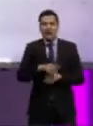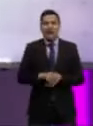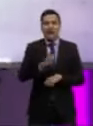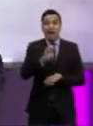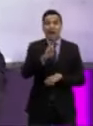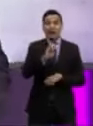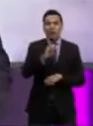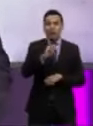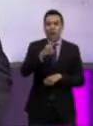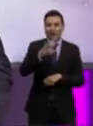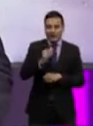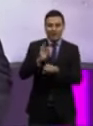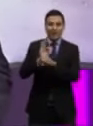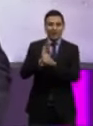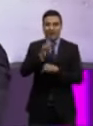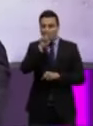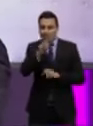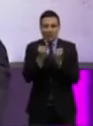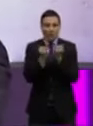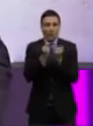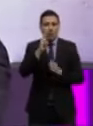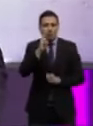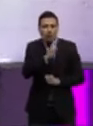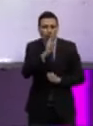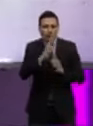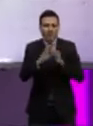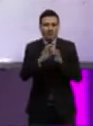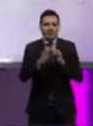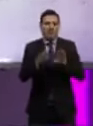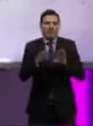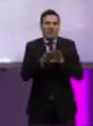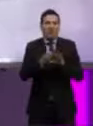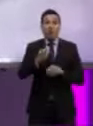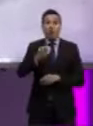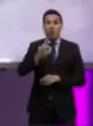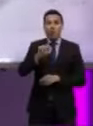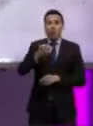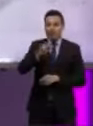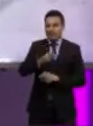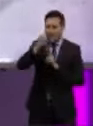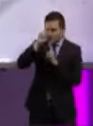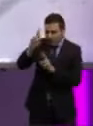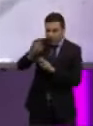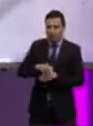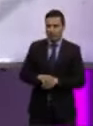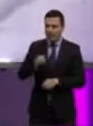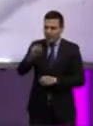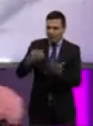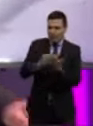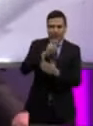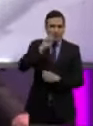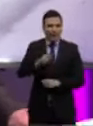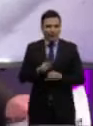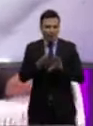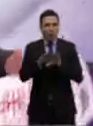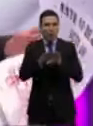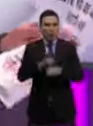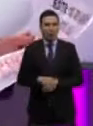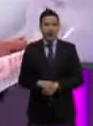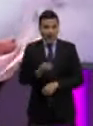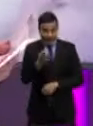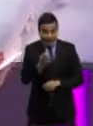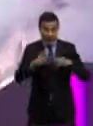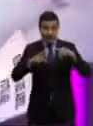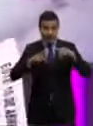de hacer su lazo de amistad con Rusia, haciéndole un homenaje a Putin por haber invadido Ucrania. La verdad, son gente que